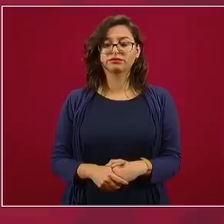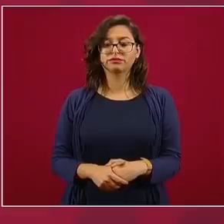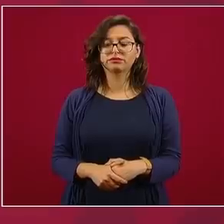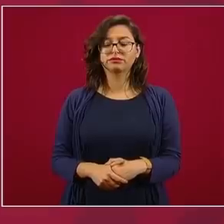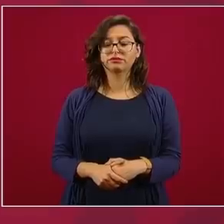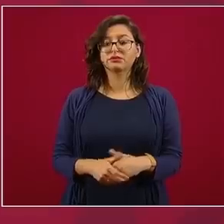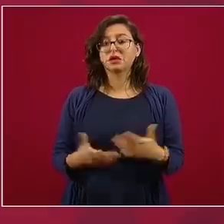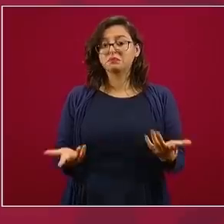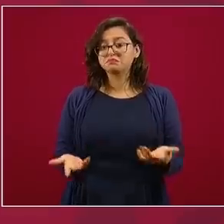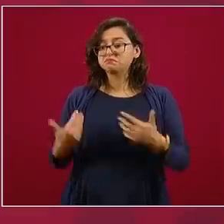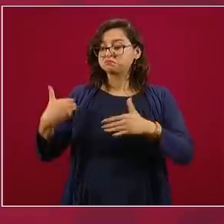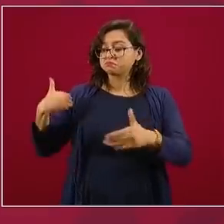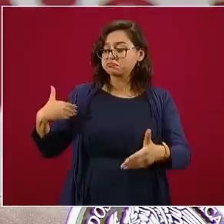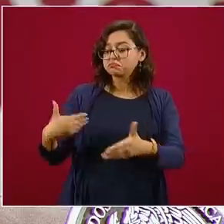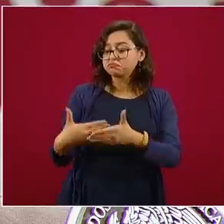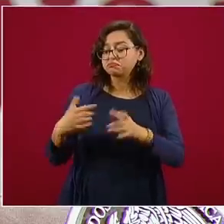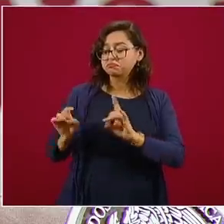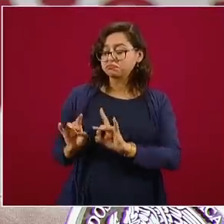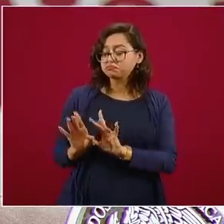recuerden que